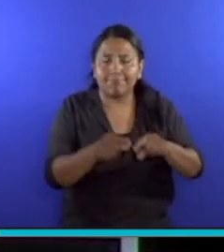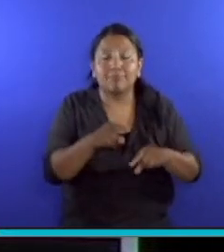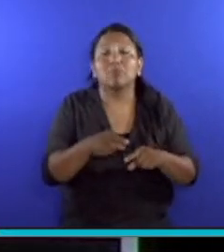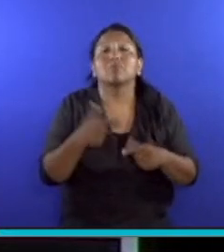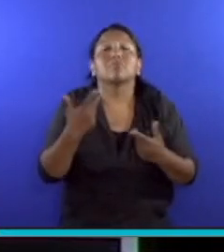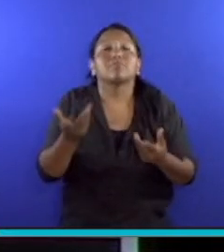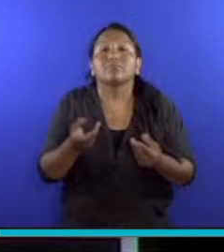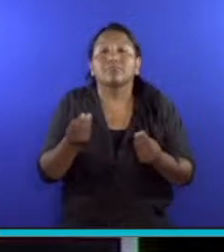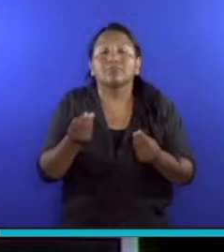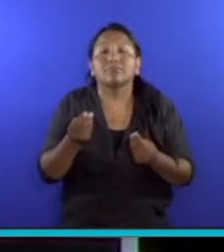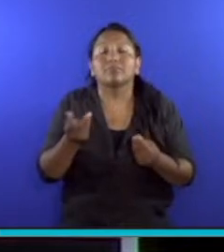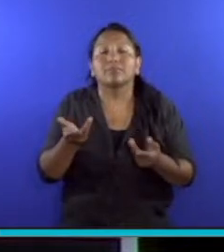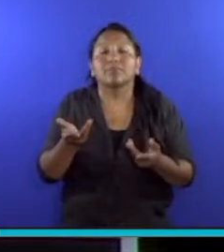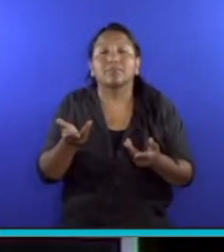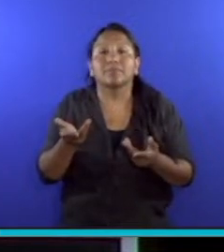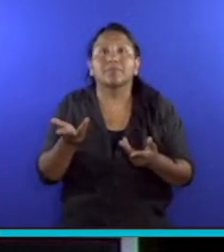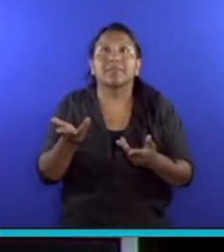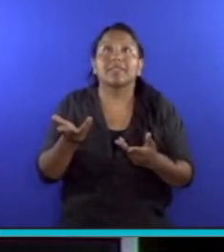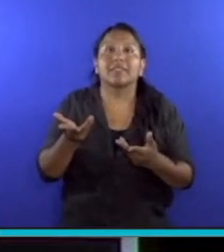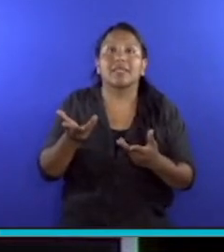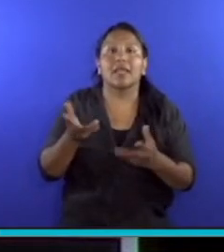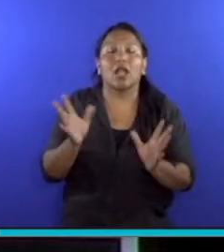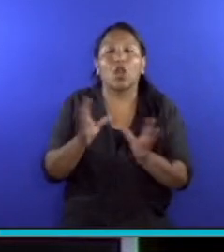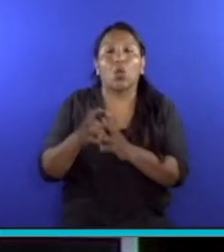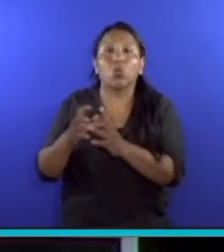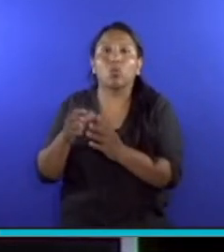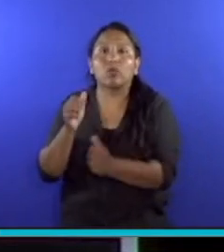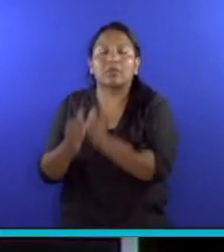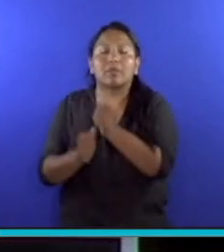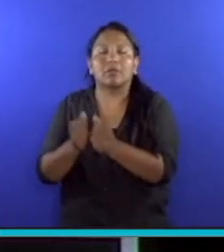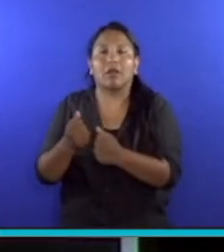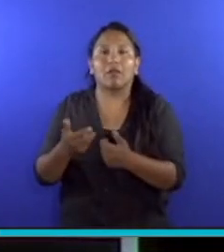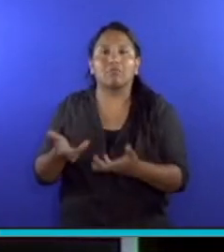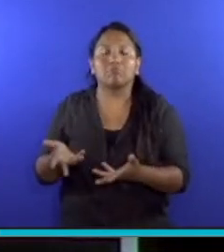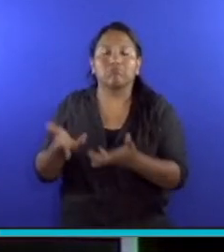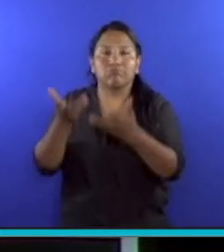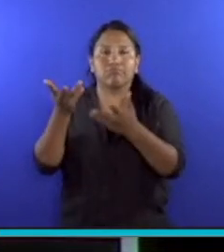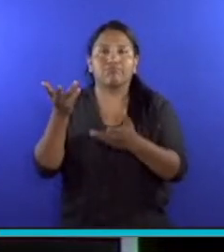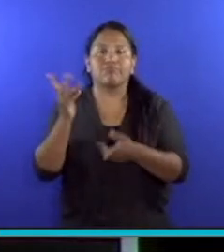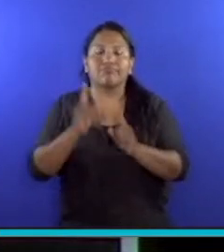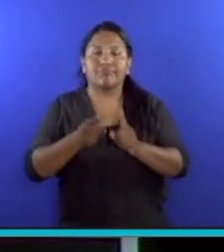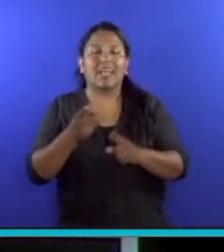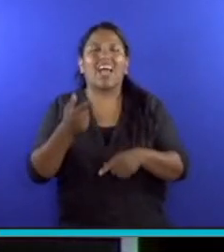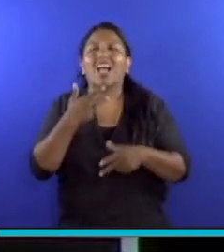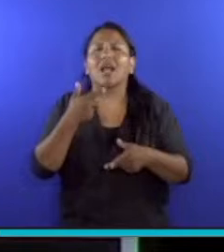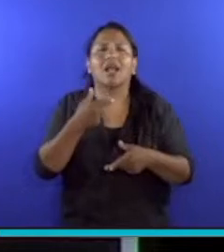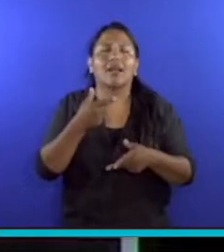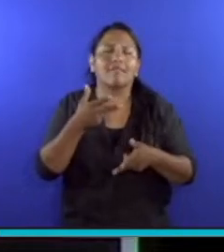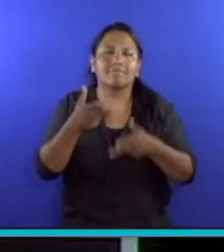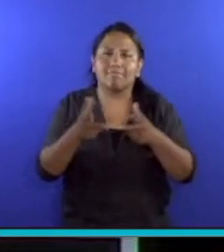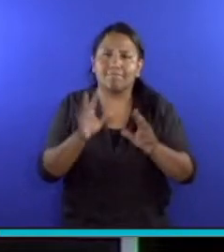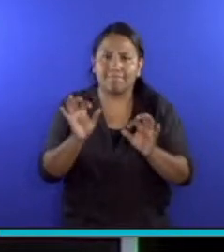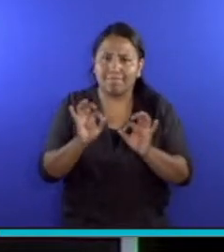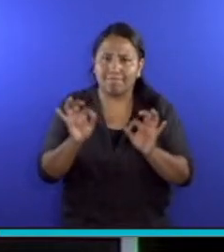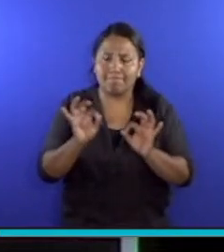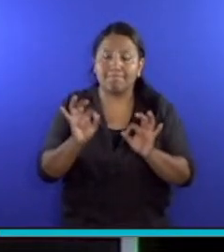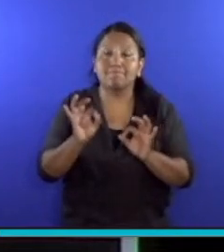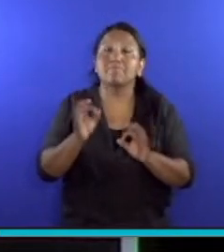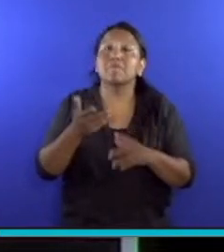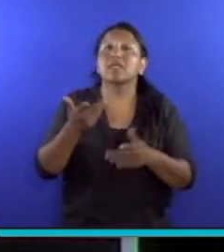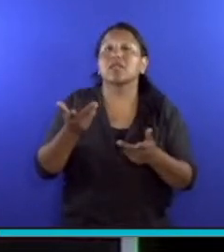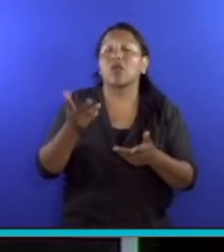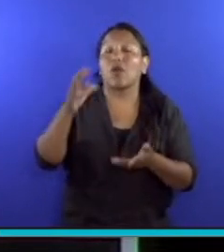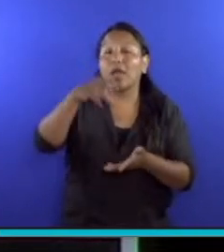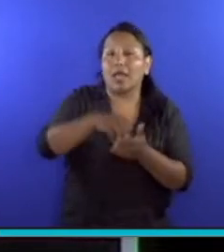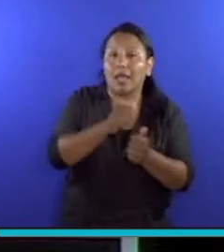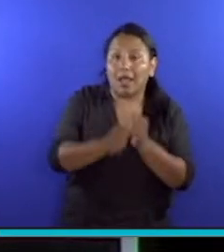los grandes grupos empresarios. Aquí no se mencionó todavía, pero en Acindar, en